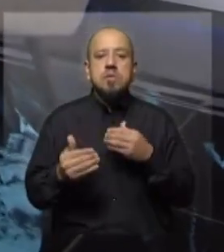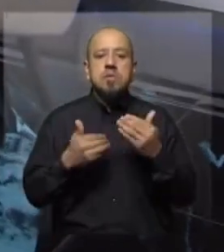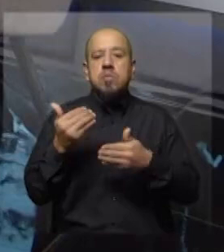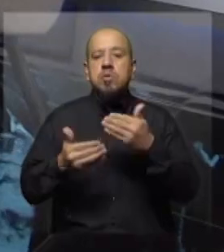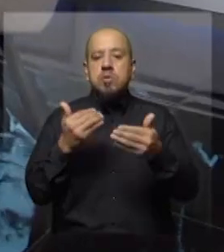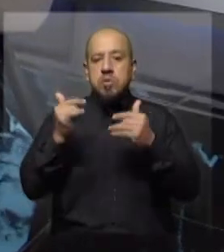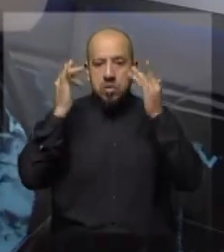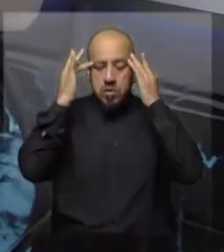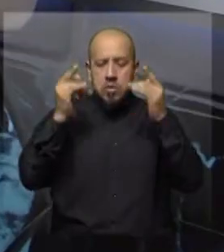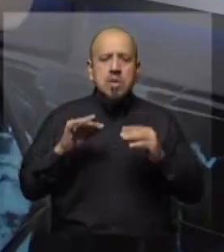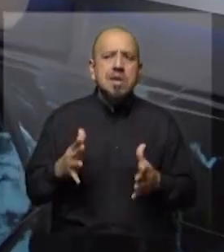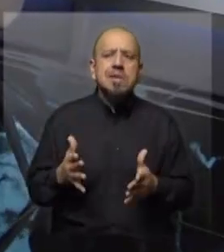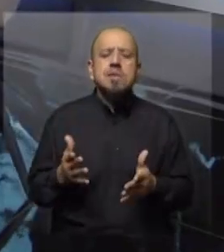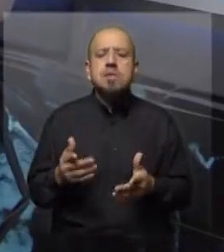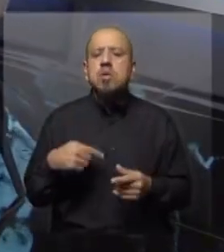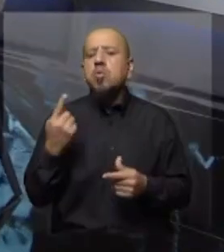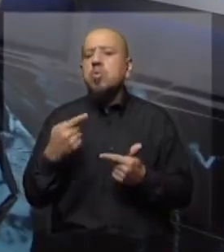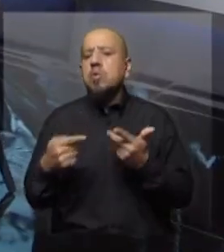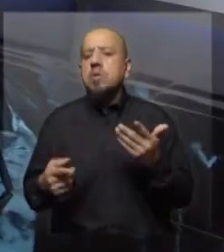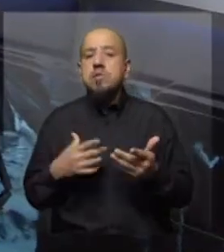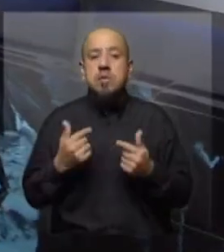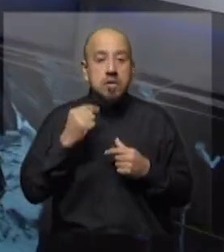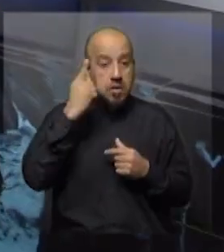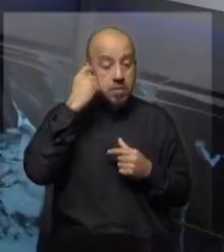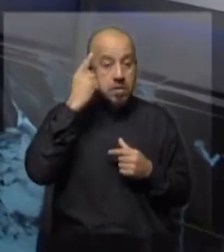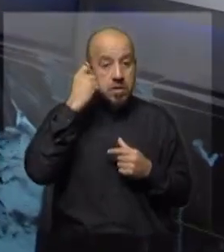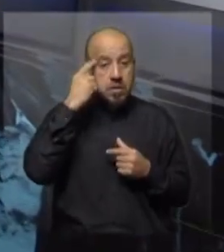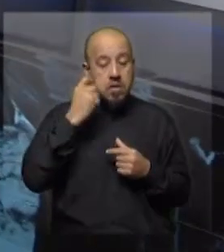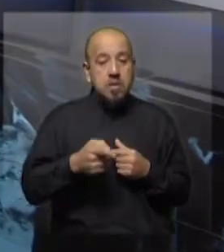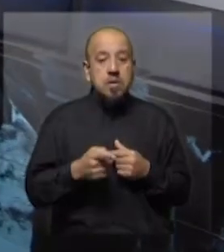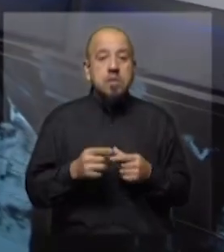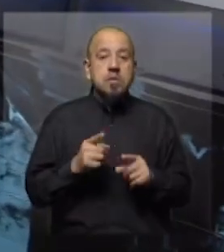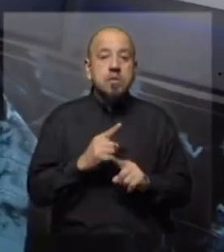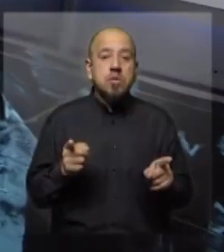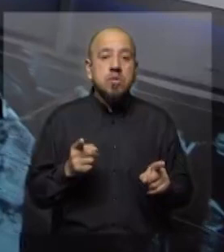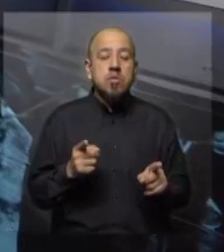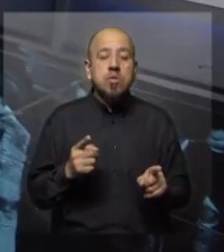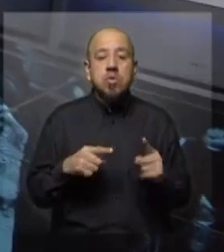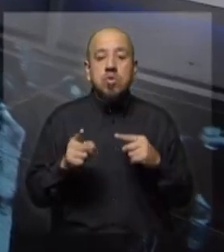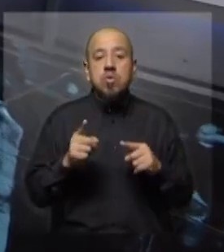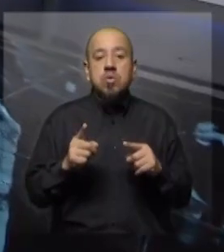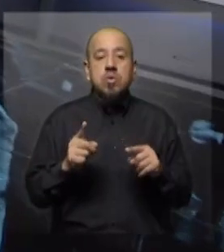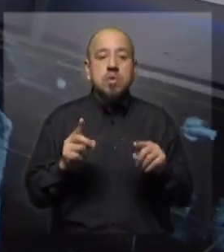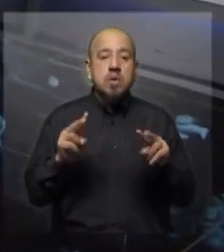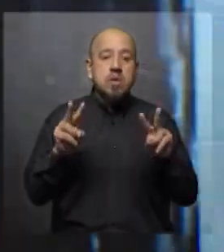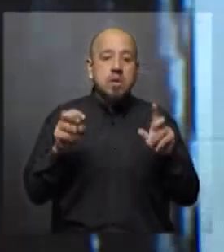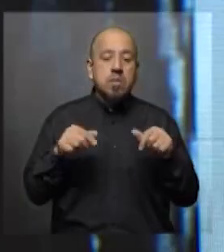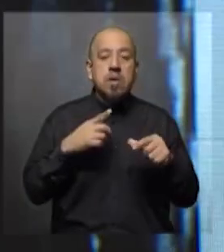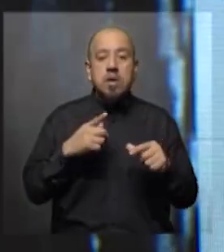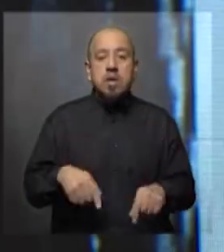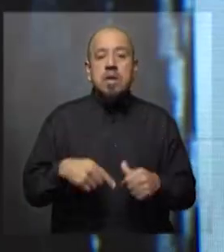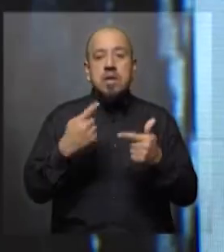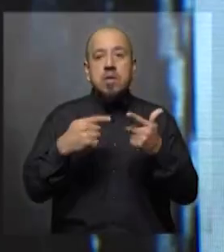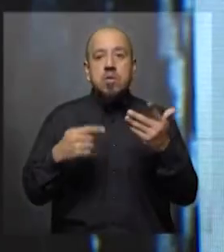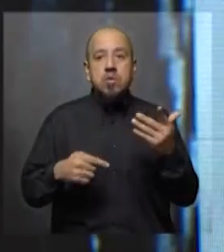educativo todo lo demás es la experiencia no no exclusivamente la recepción digamos de un contenido